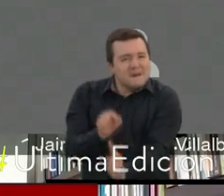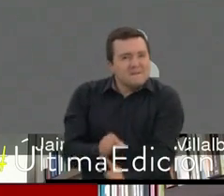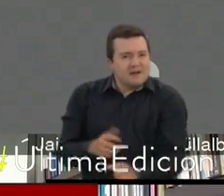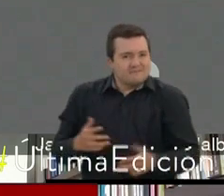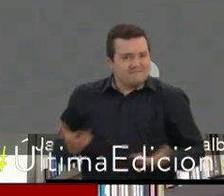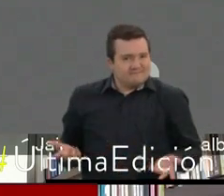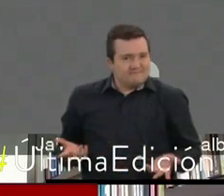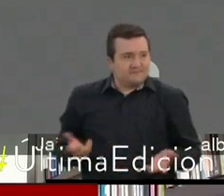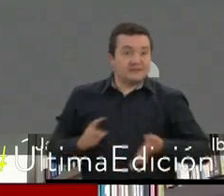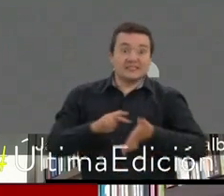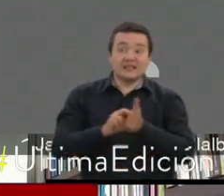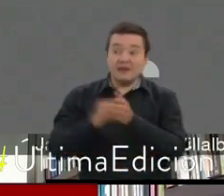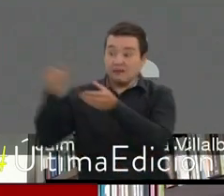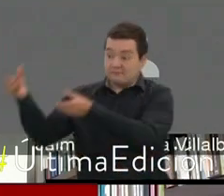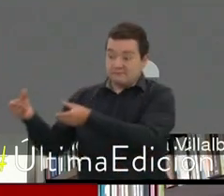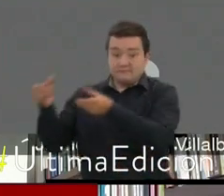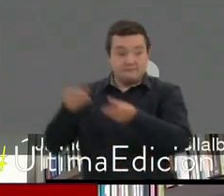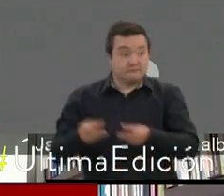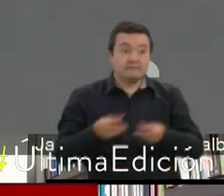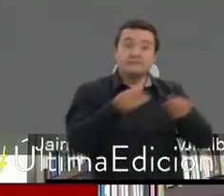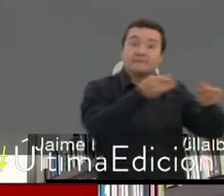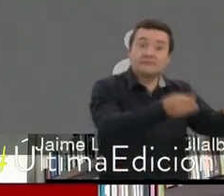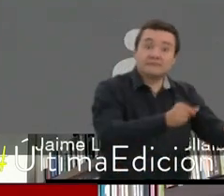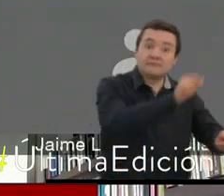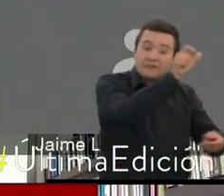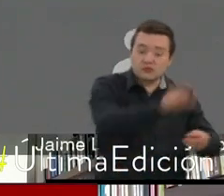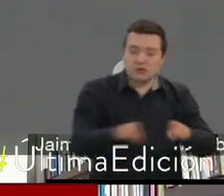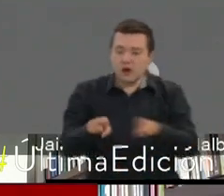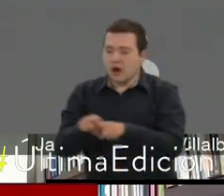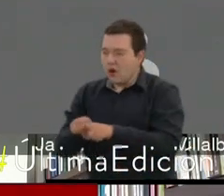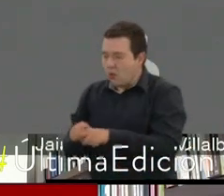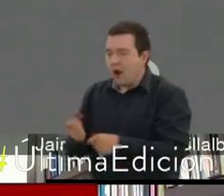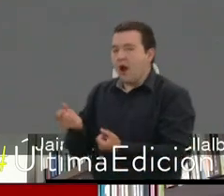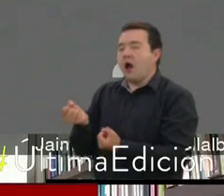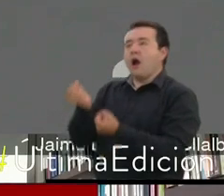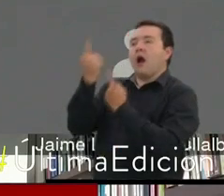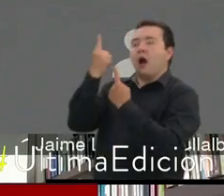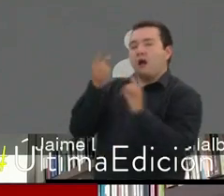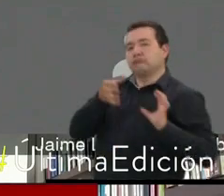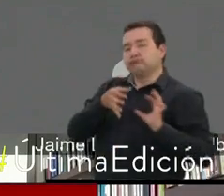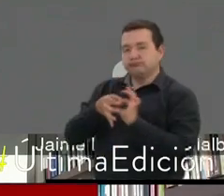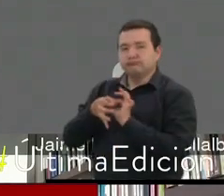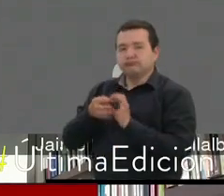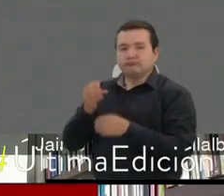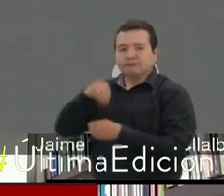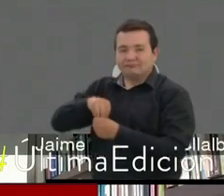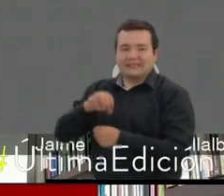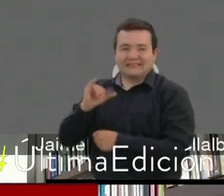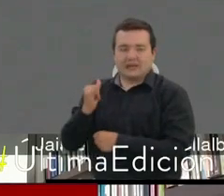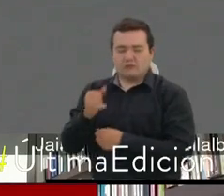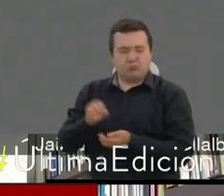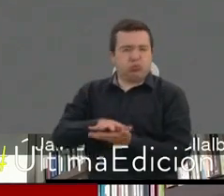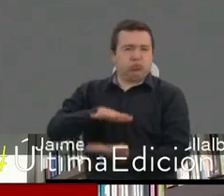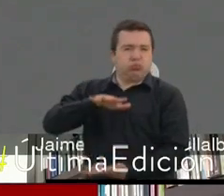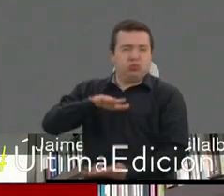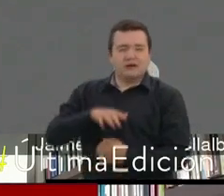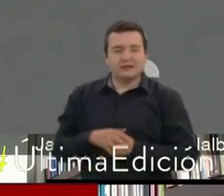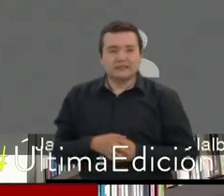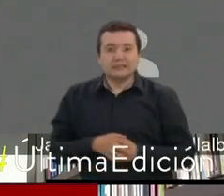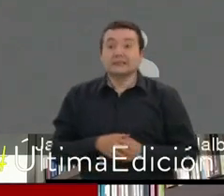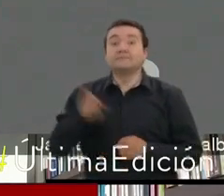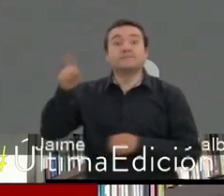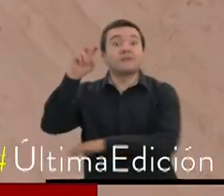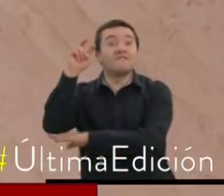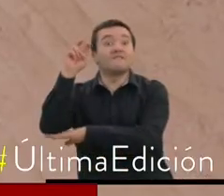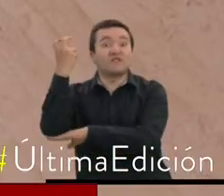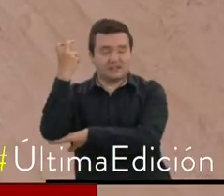el receptor de las mismas quede vinculado al proceso. A pesar de los cuestionamientos, el fiscal dejó en claro